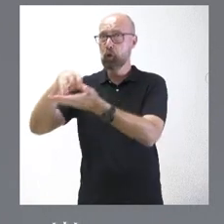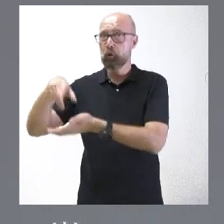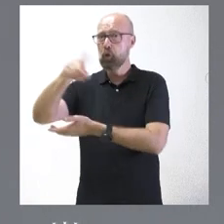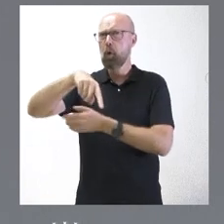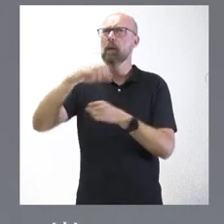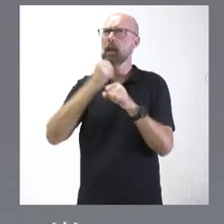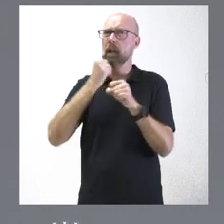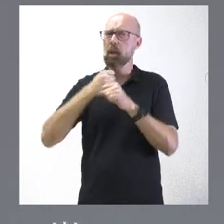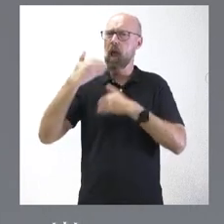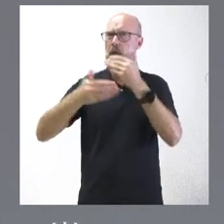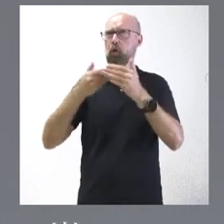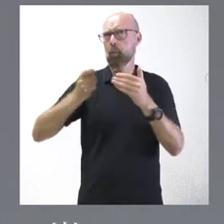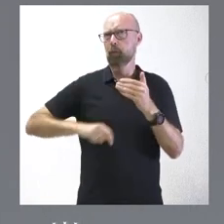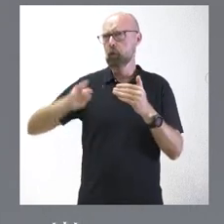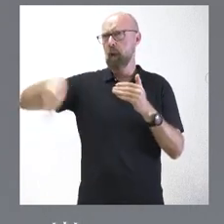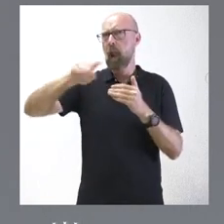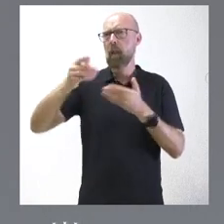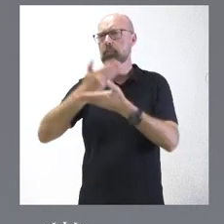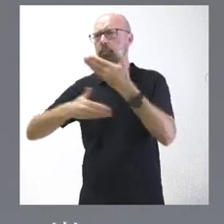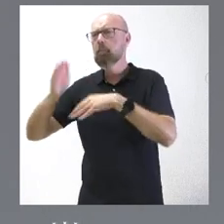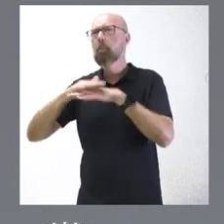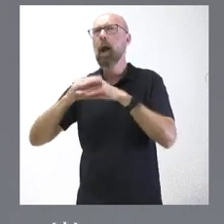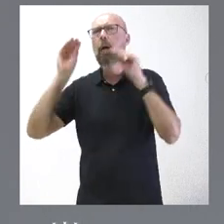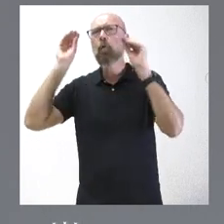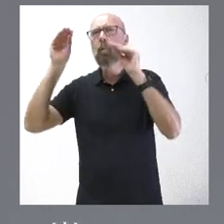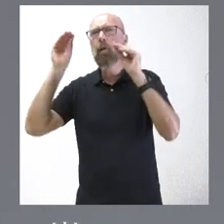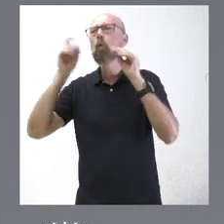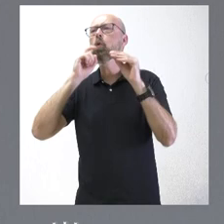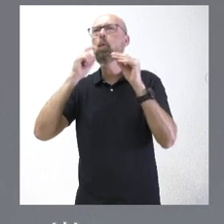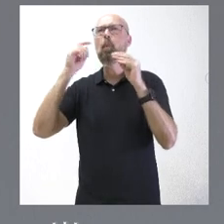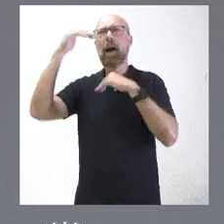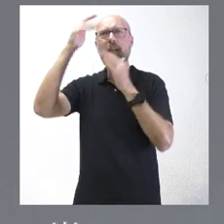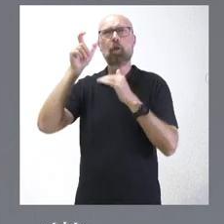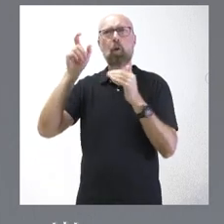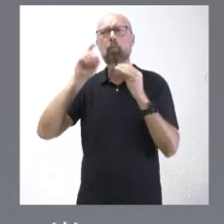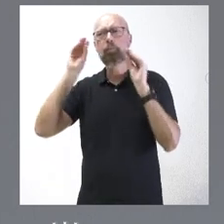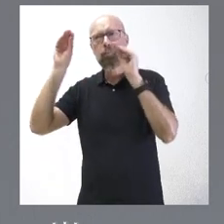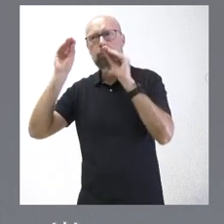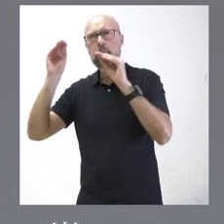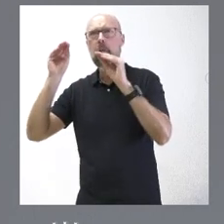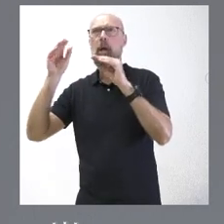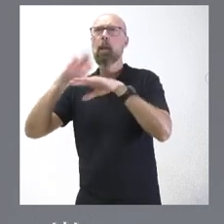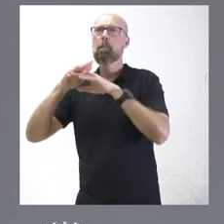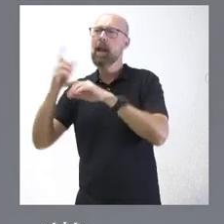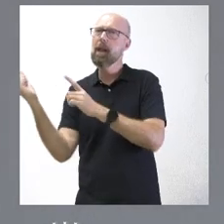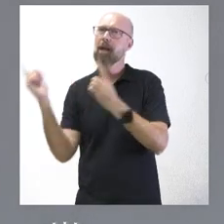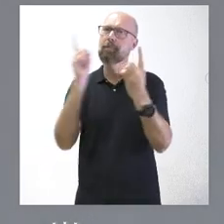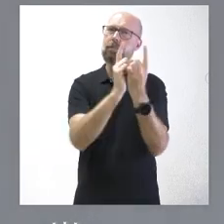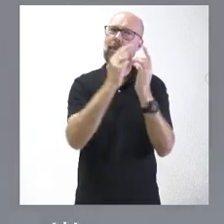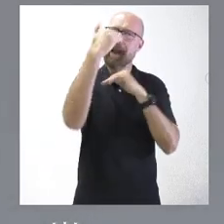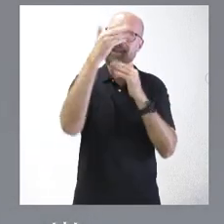Los profesionales en la formación de atención a estos profesionales en materia de atención a las personas